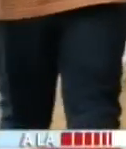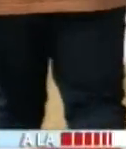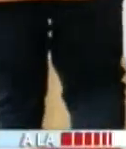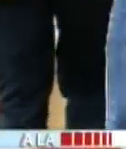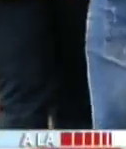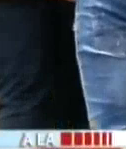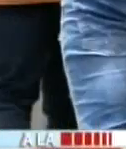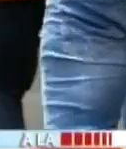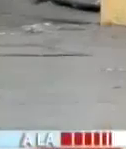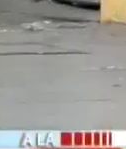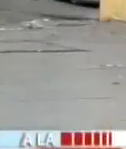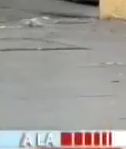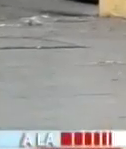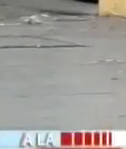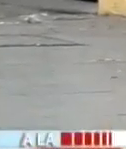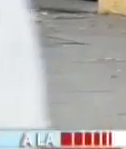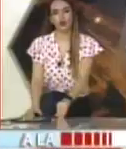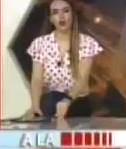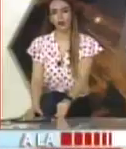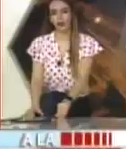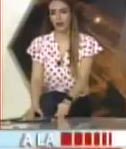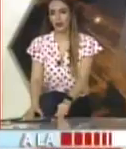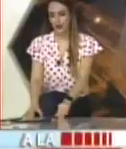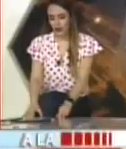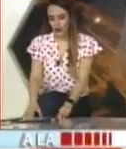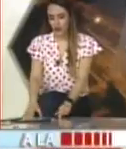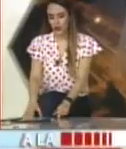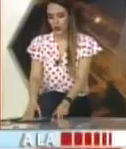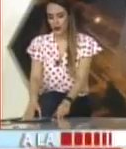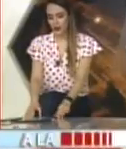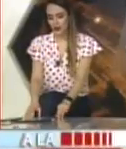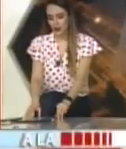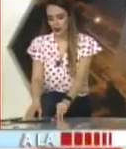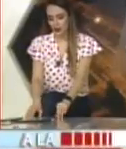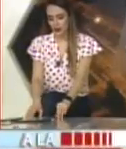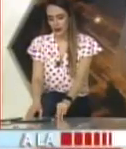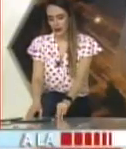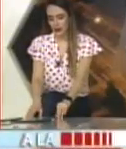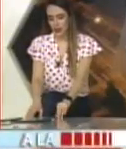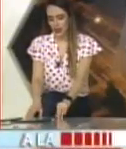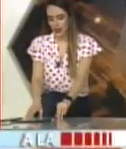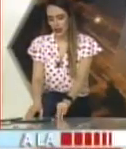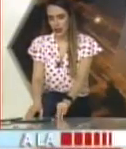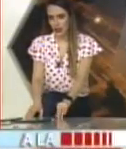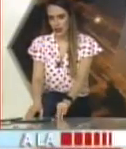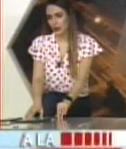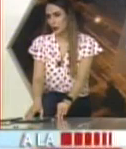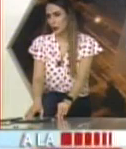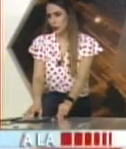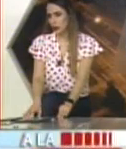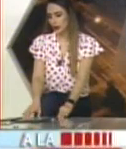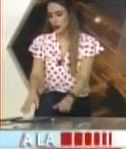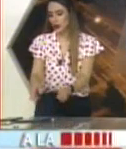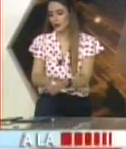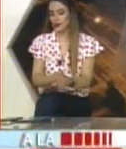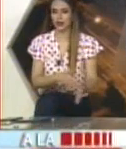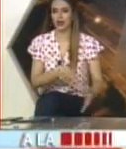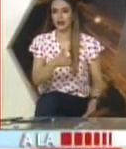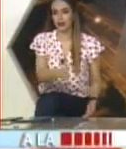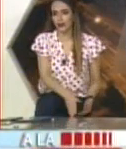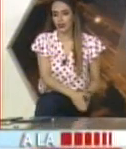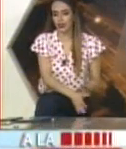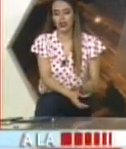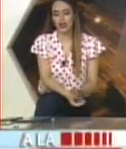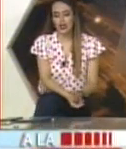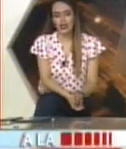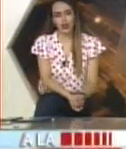deben ser de estado que no deben ser solamente de gobierno no deben ser solamente también de institución según la persona